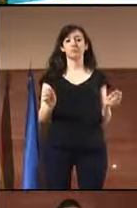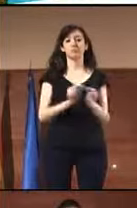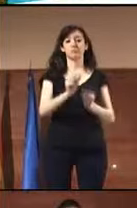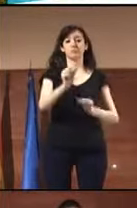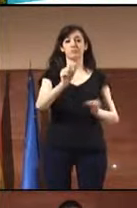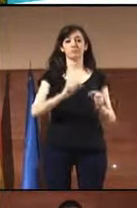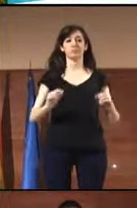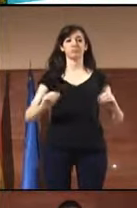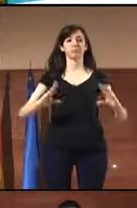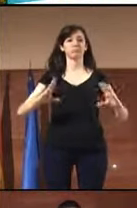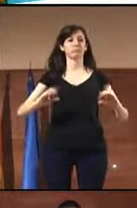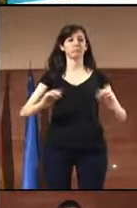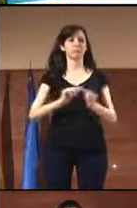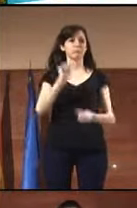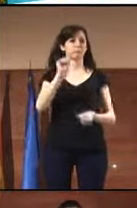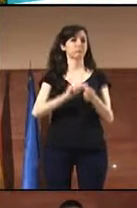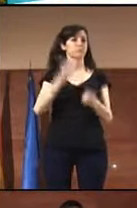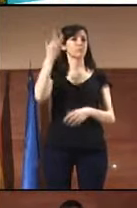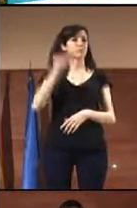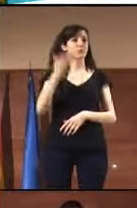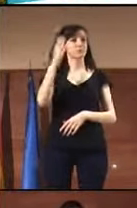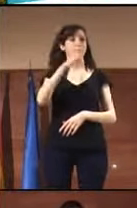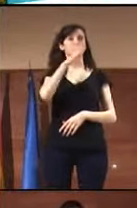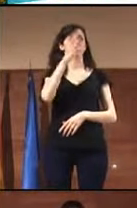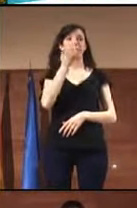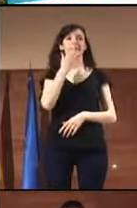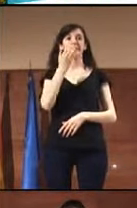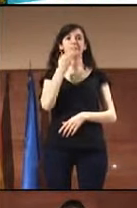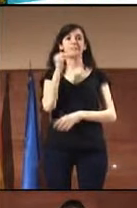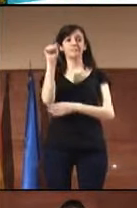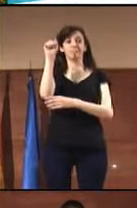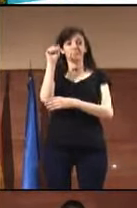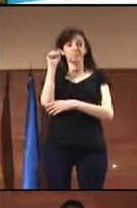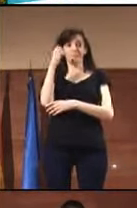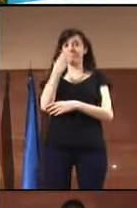porque si no estamos bien colocados, si no estamos bien ajustados al respaldo,